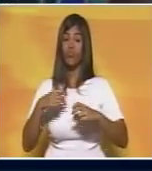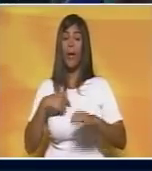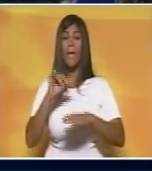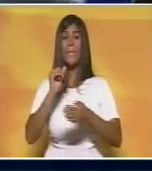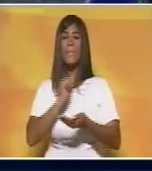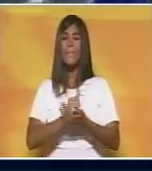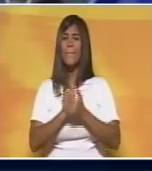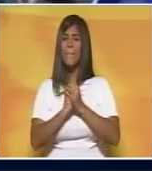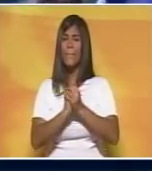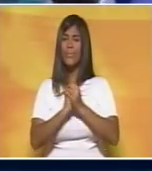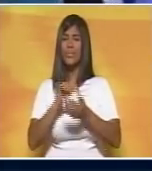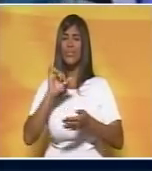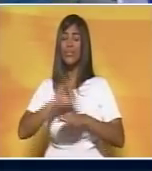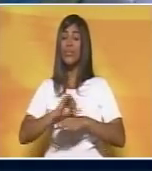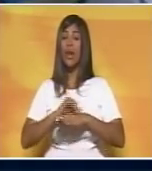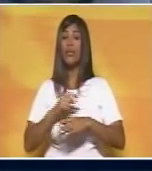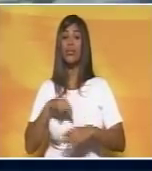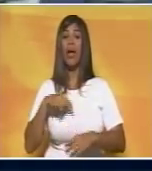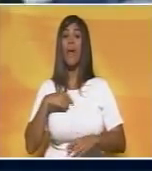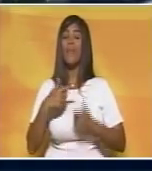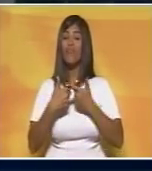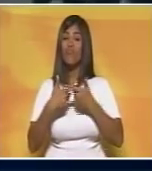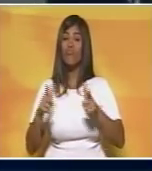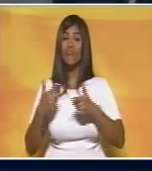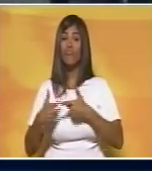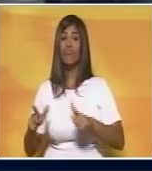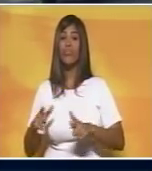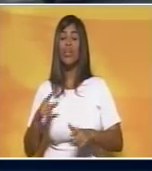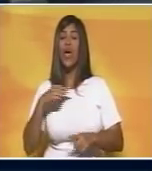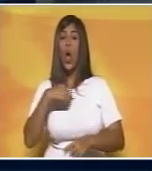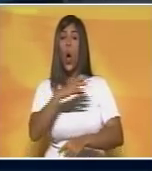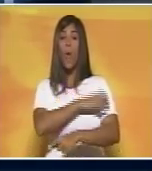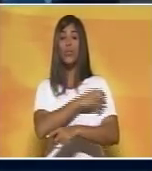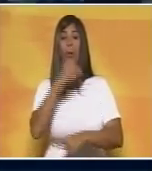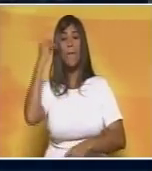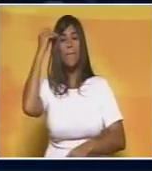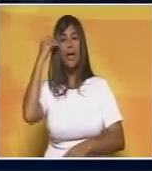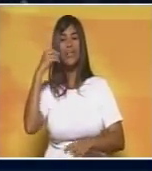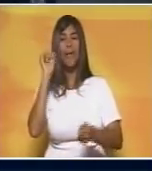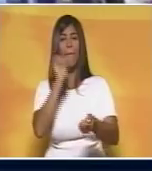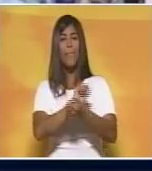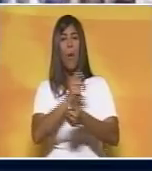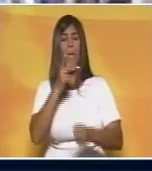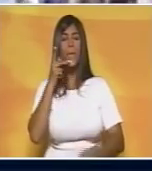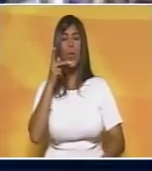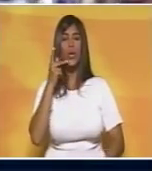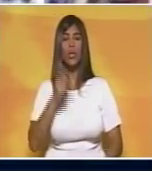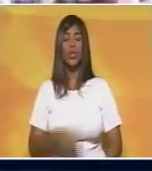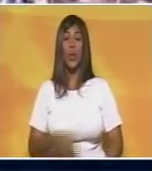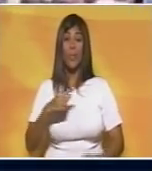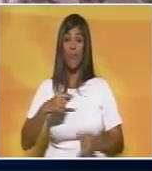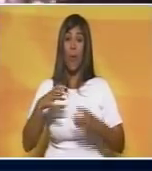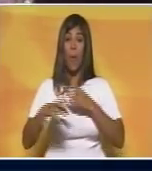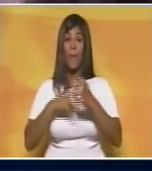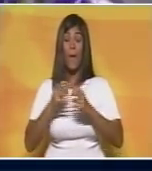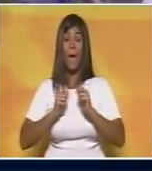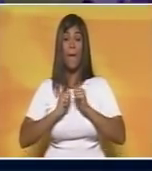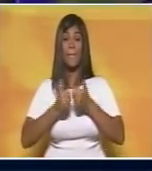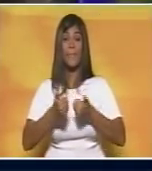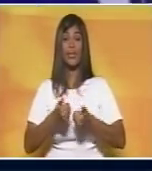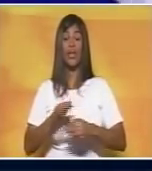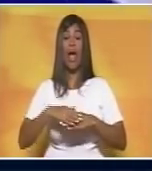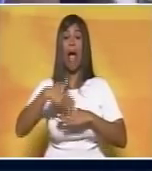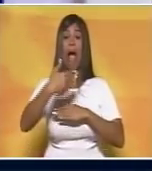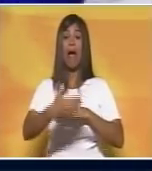gracias en la Catedral Metropolitana de Managua por la liberación de los que la oposición considera presos políticos. El enfrentamiento comenzó en